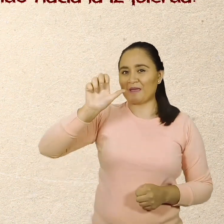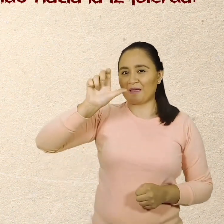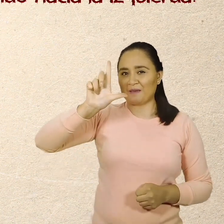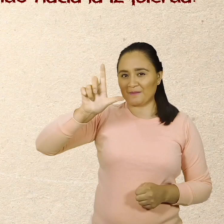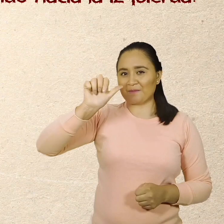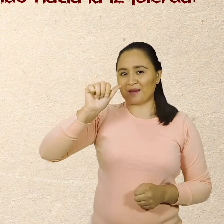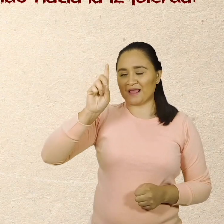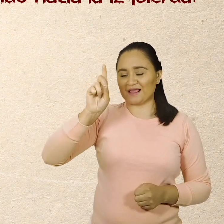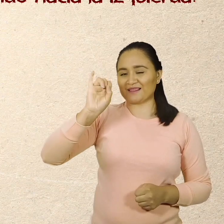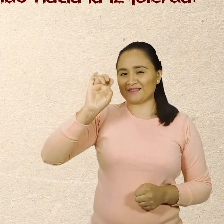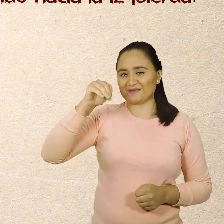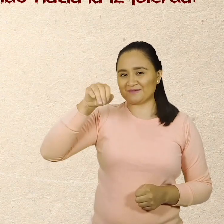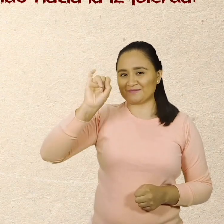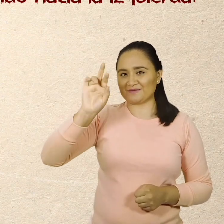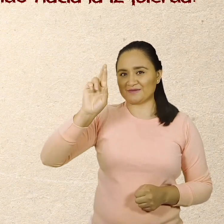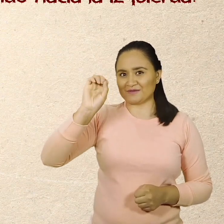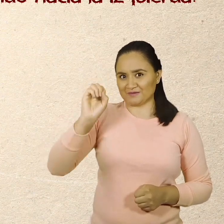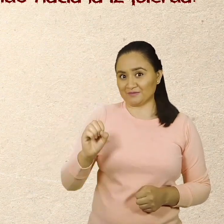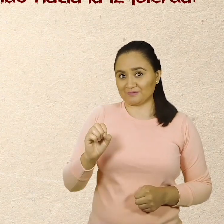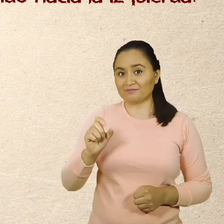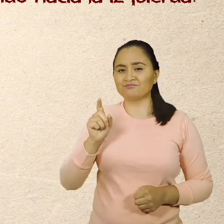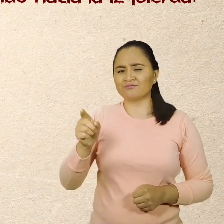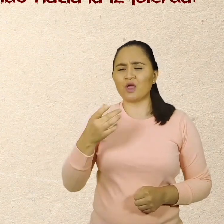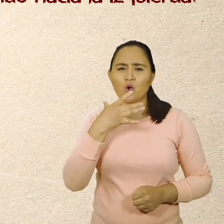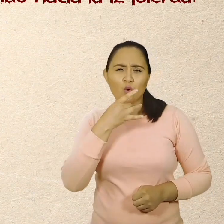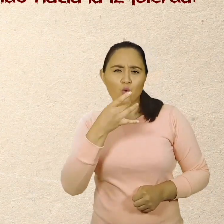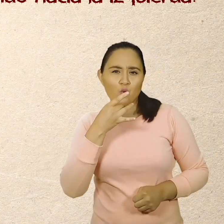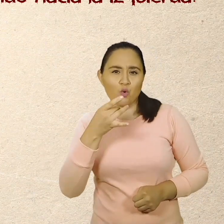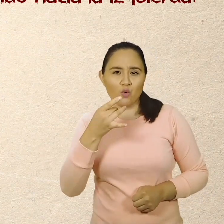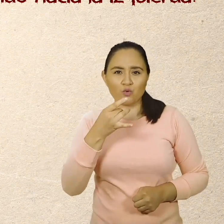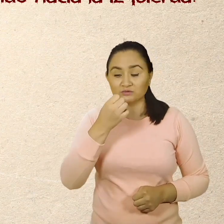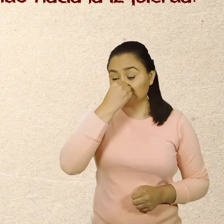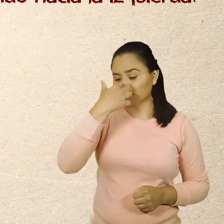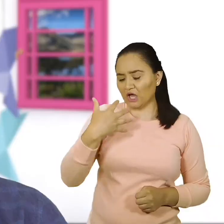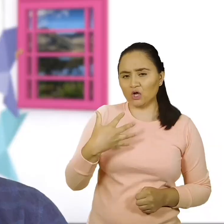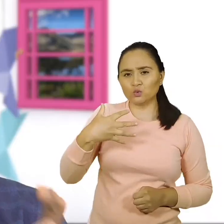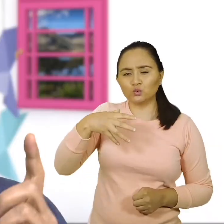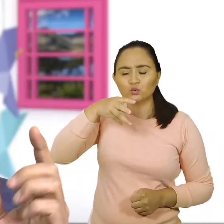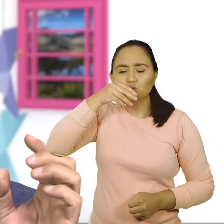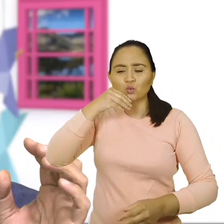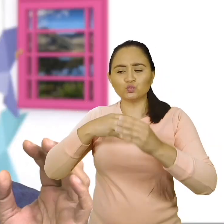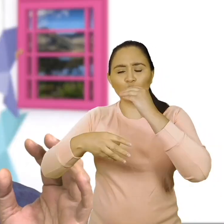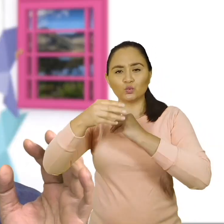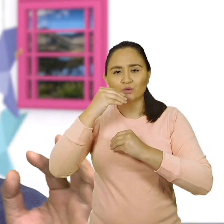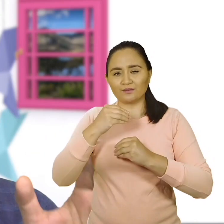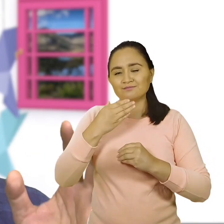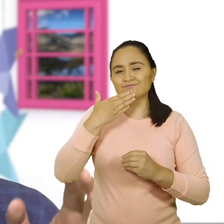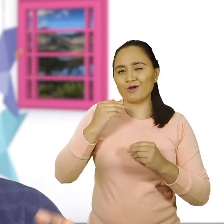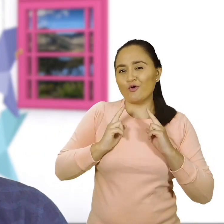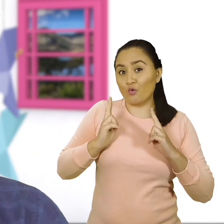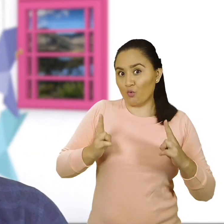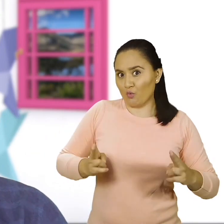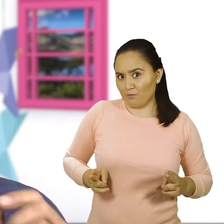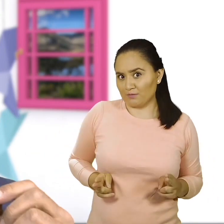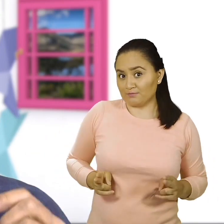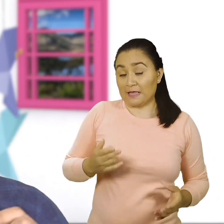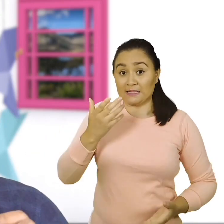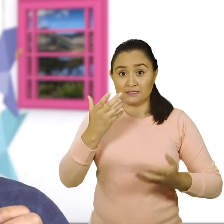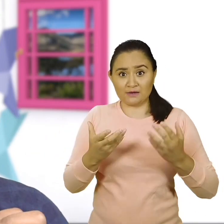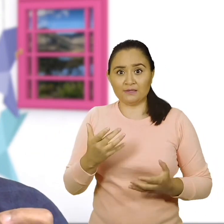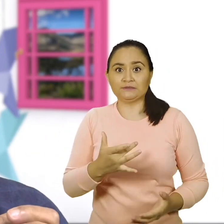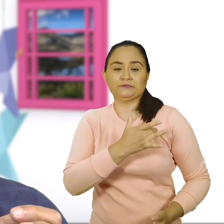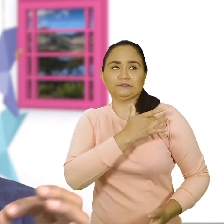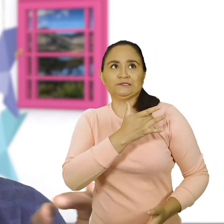aunque no tan a secas porque siempre le ha encantado, como a todo vampiro, beber sangre, preferiblemente humana, aunque en